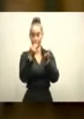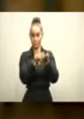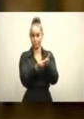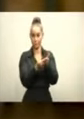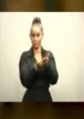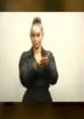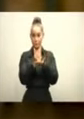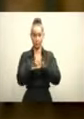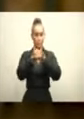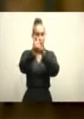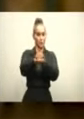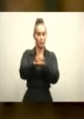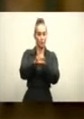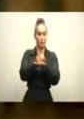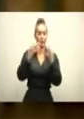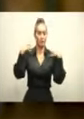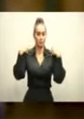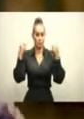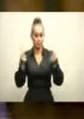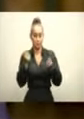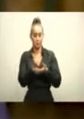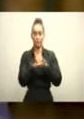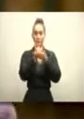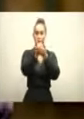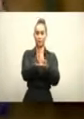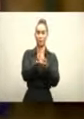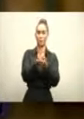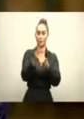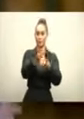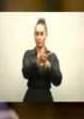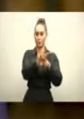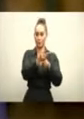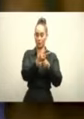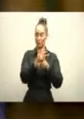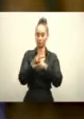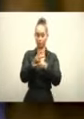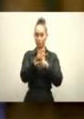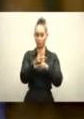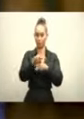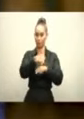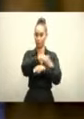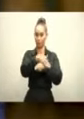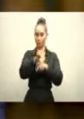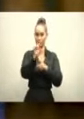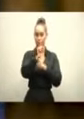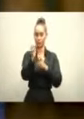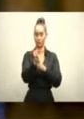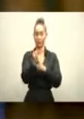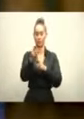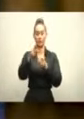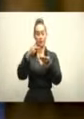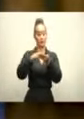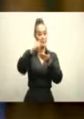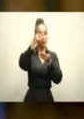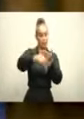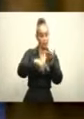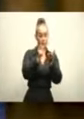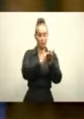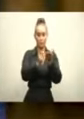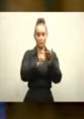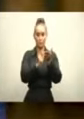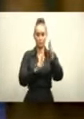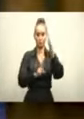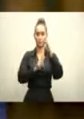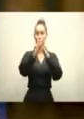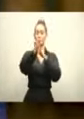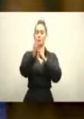de salud, educación y de protección social. Esta es la prioridad. Este presupuesto nace en un